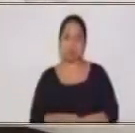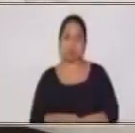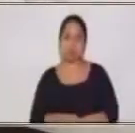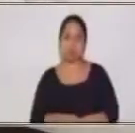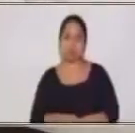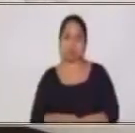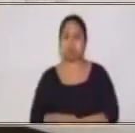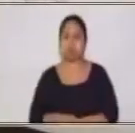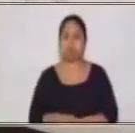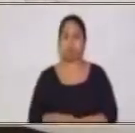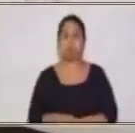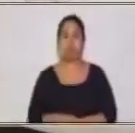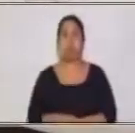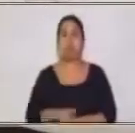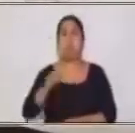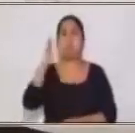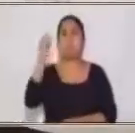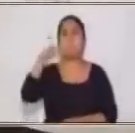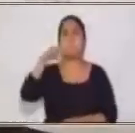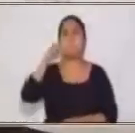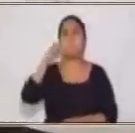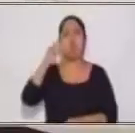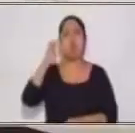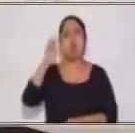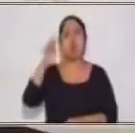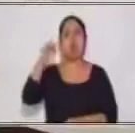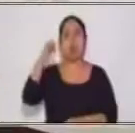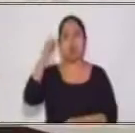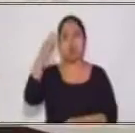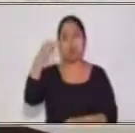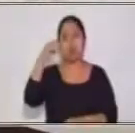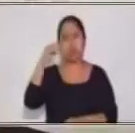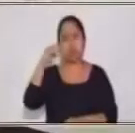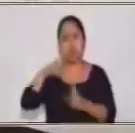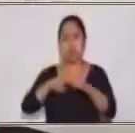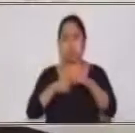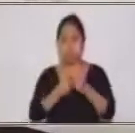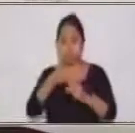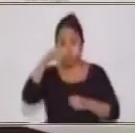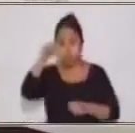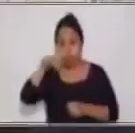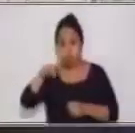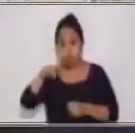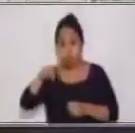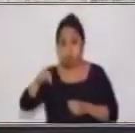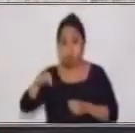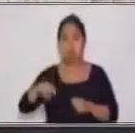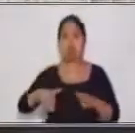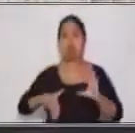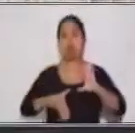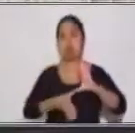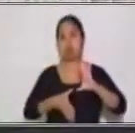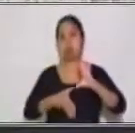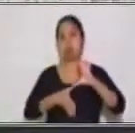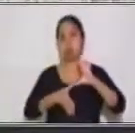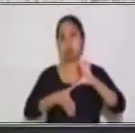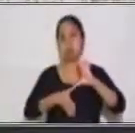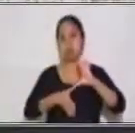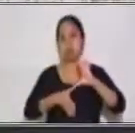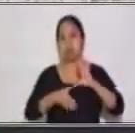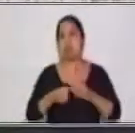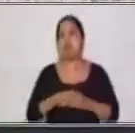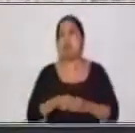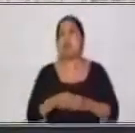modernismo, porque el modernismo surge aquí en América. De lo contrario entonces, las demás